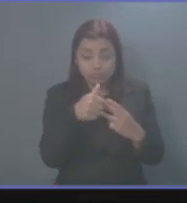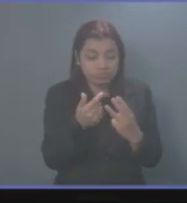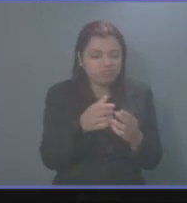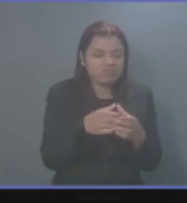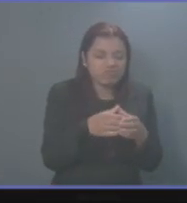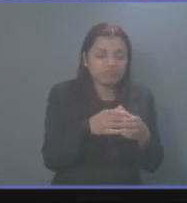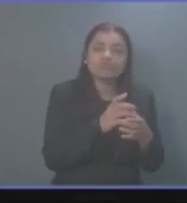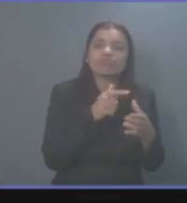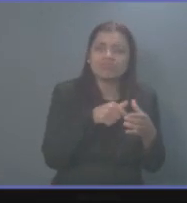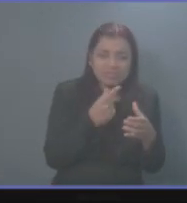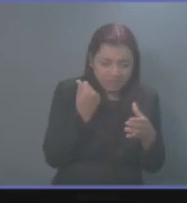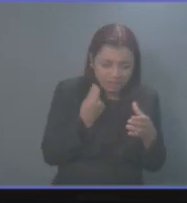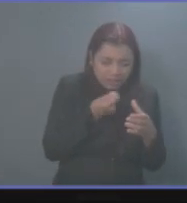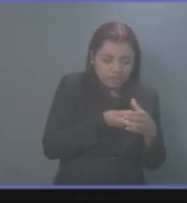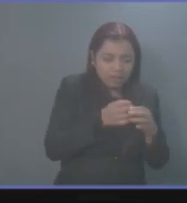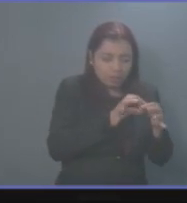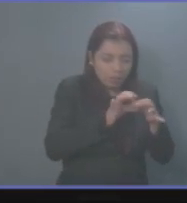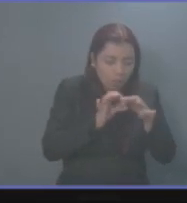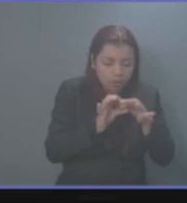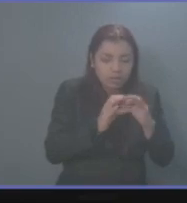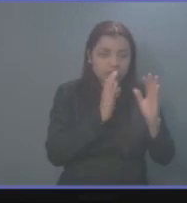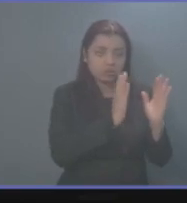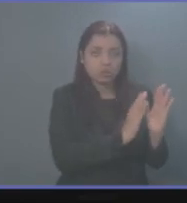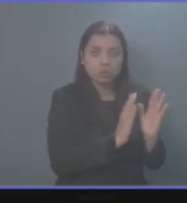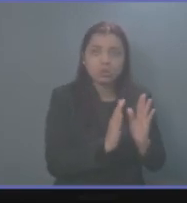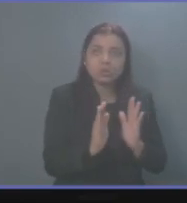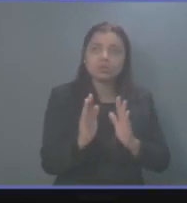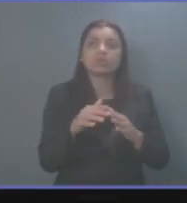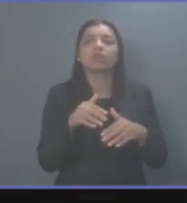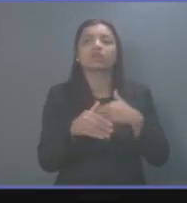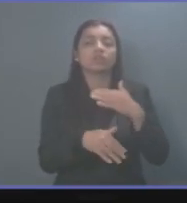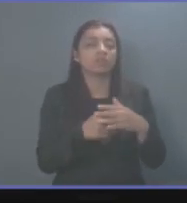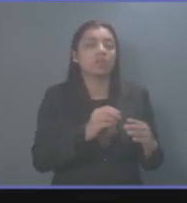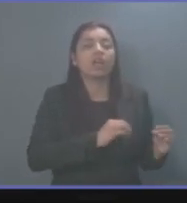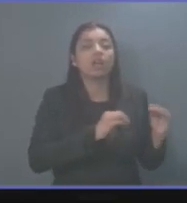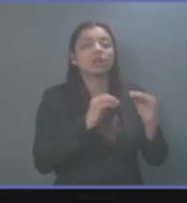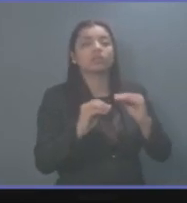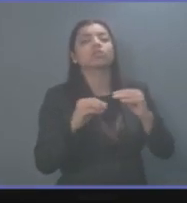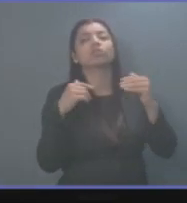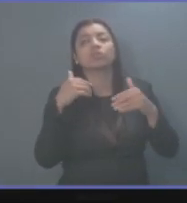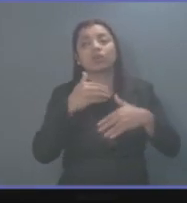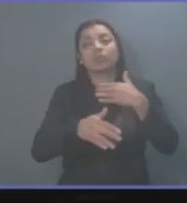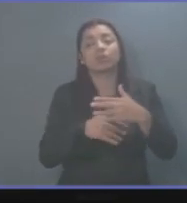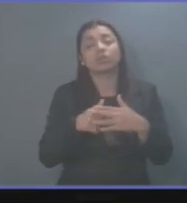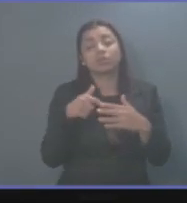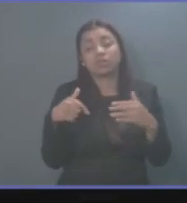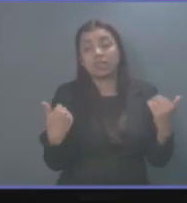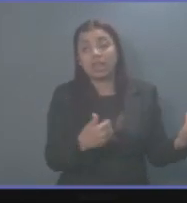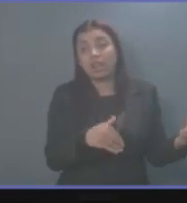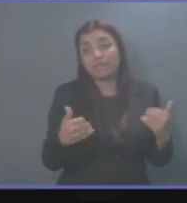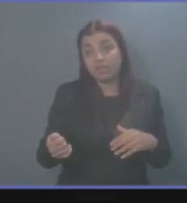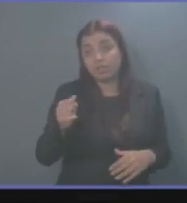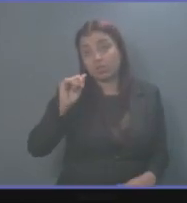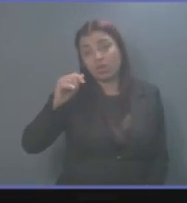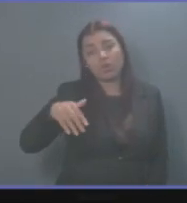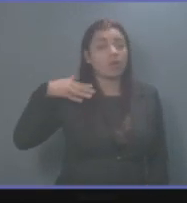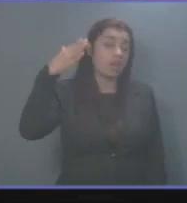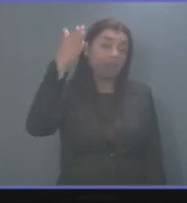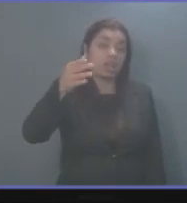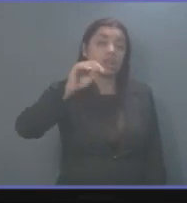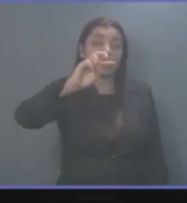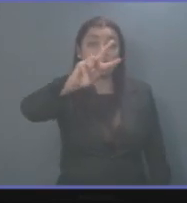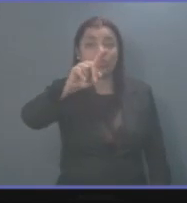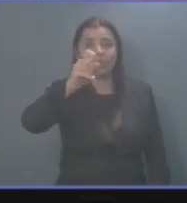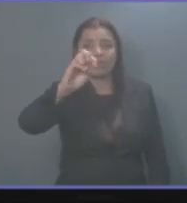la organización, coordinación y ejecución de los preparativos del mencionado evento, por lo que es